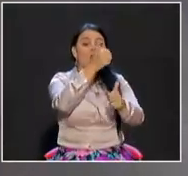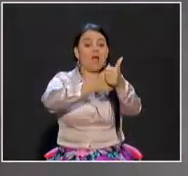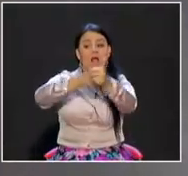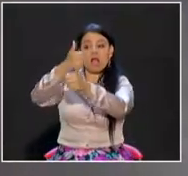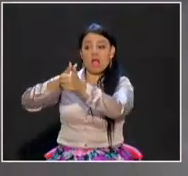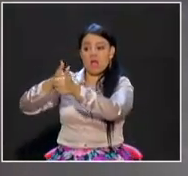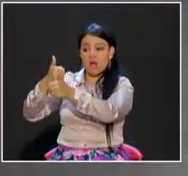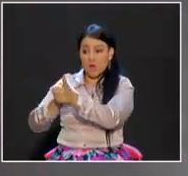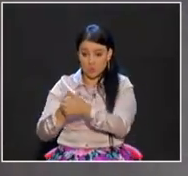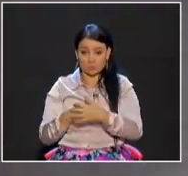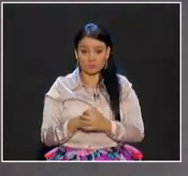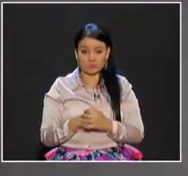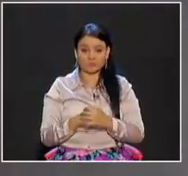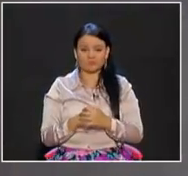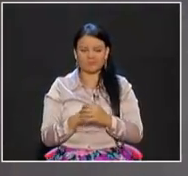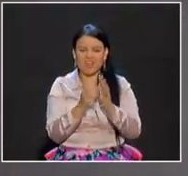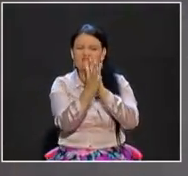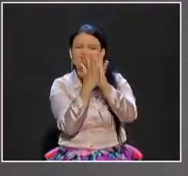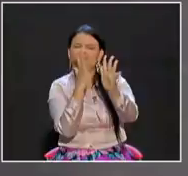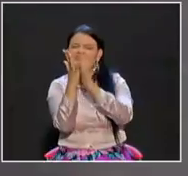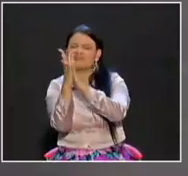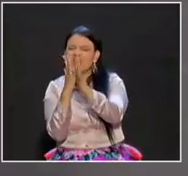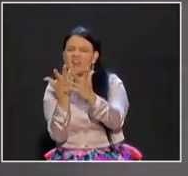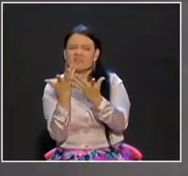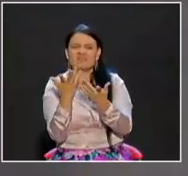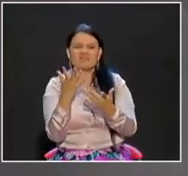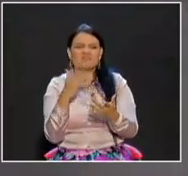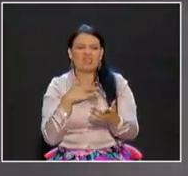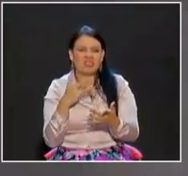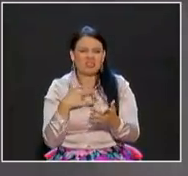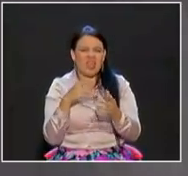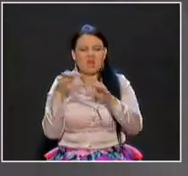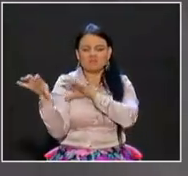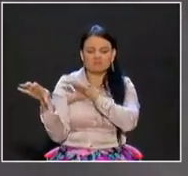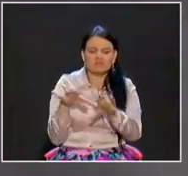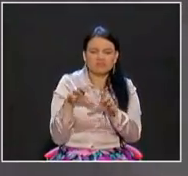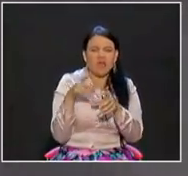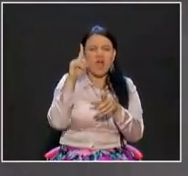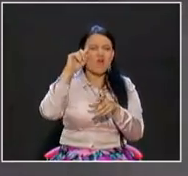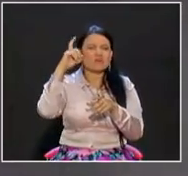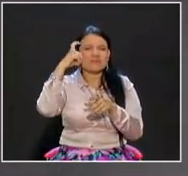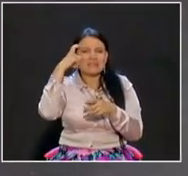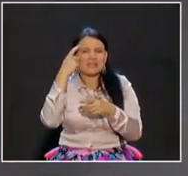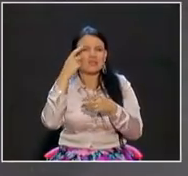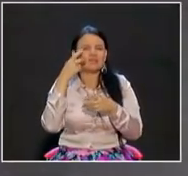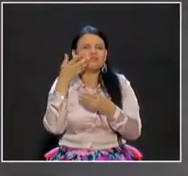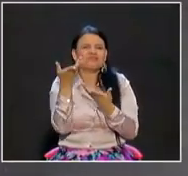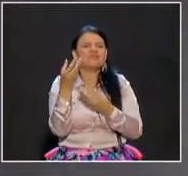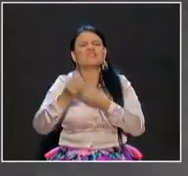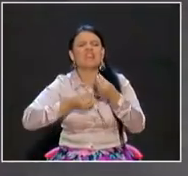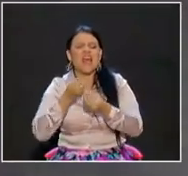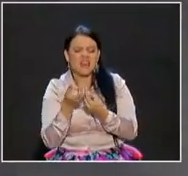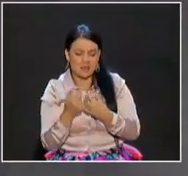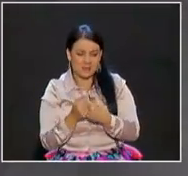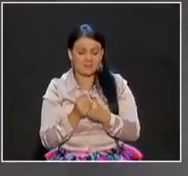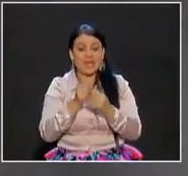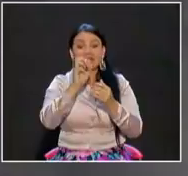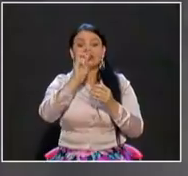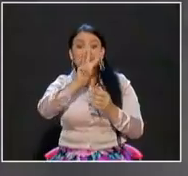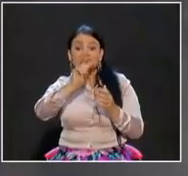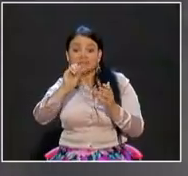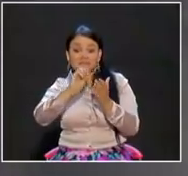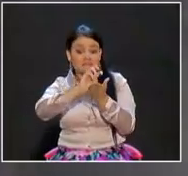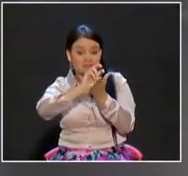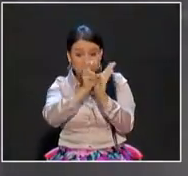de los candidatos para contar lo mejor que tiene cada uno ustedes para ofrecer en su cargo como gobernador de llegar a la gobernación pero por favor también tenemos un